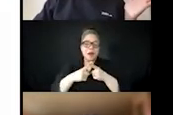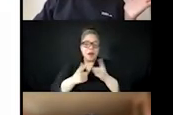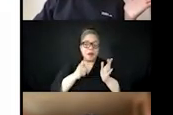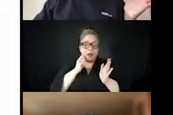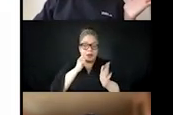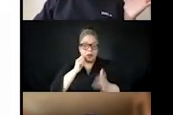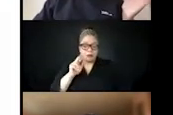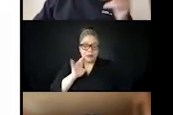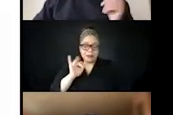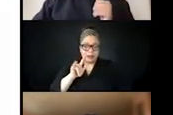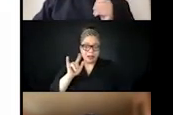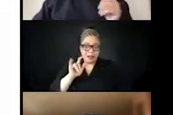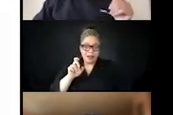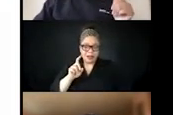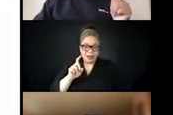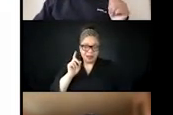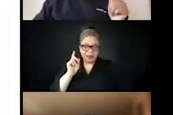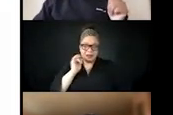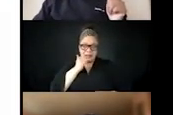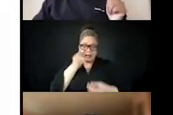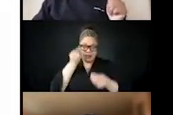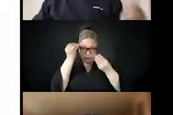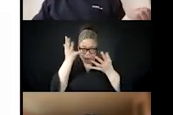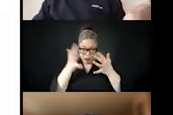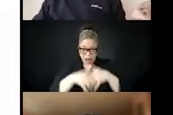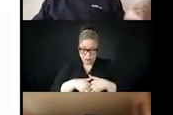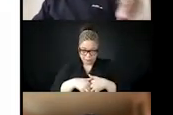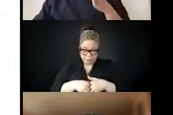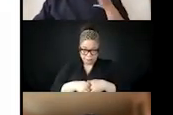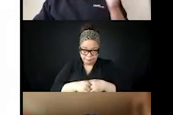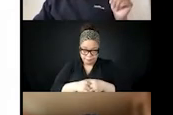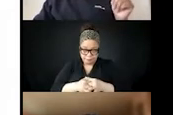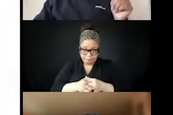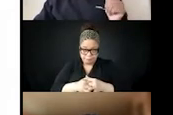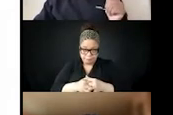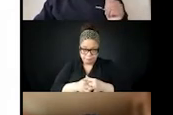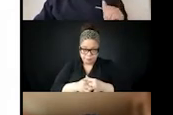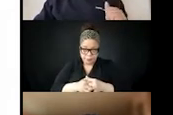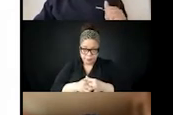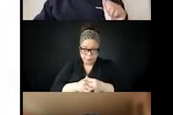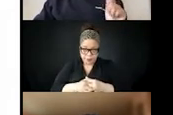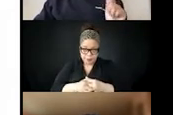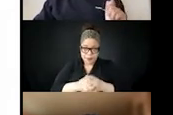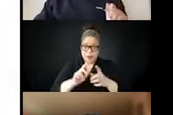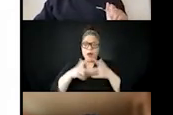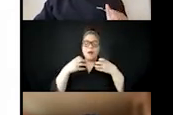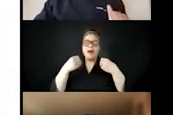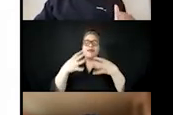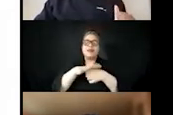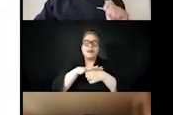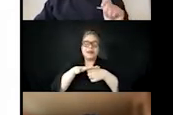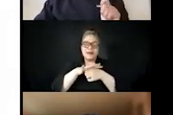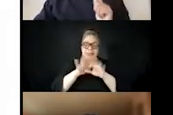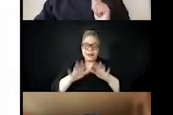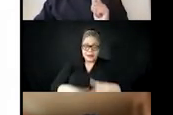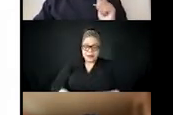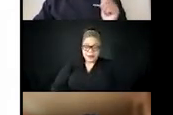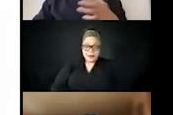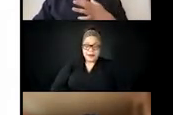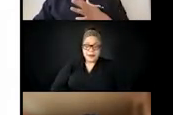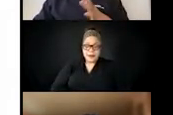pero quiero dar espacio si está bien como mencioné vamos a avanzar